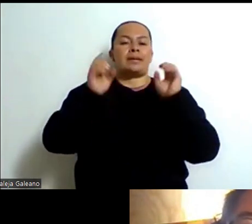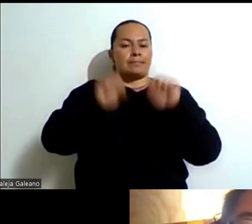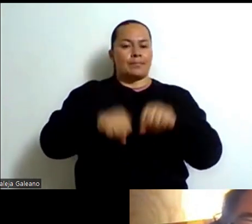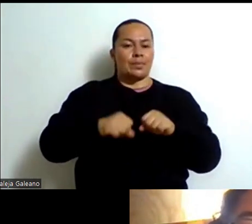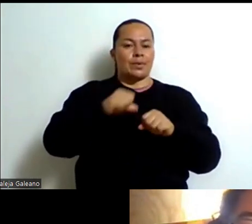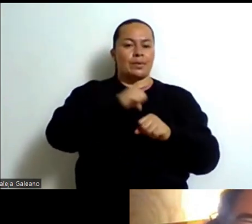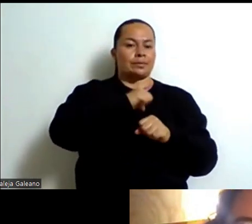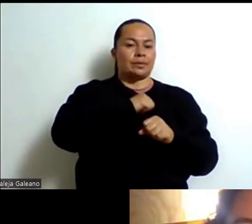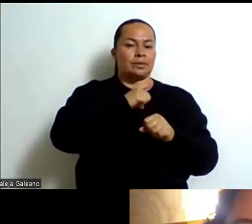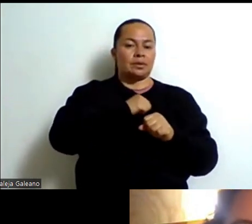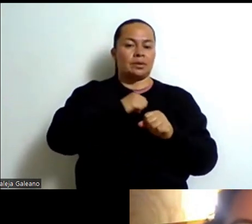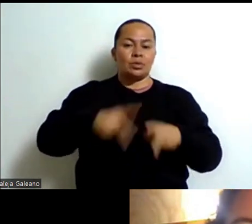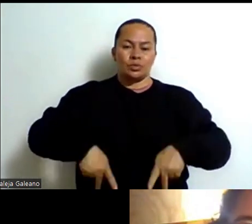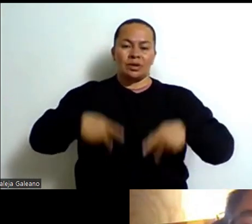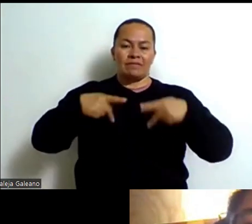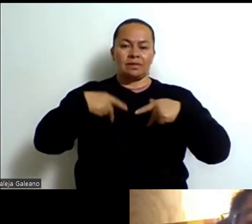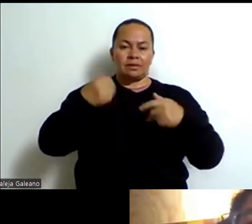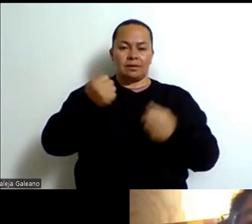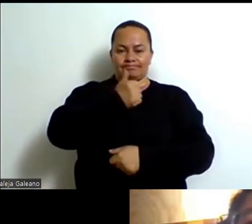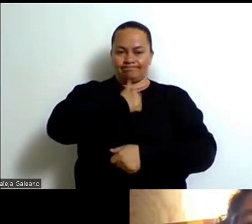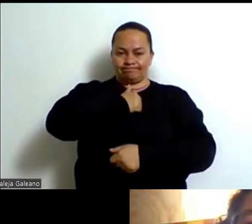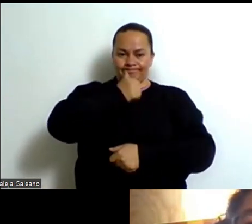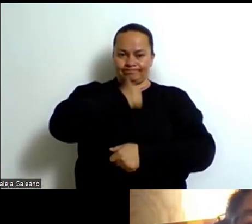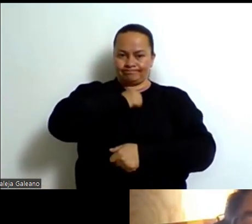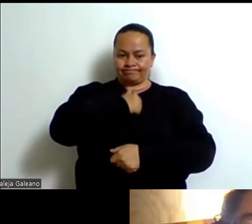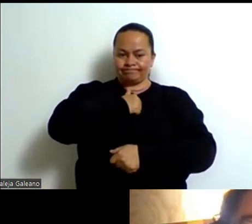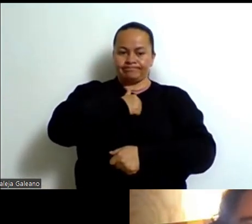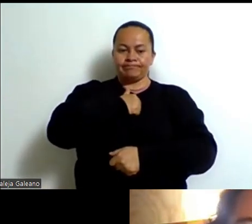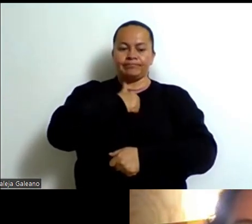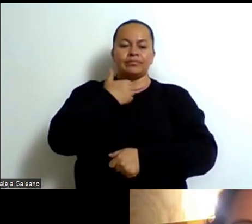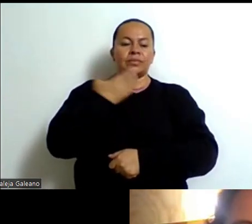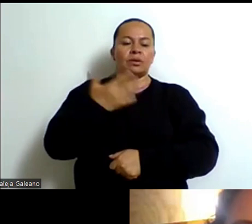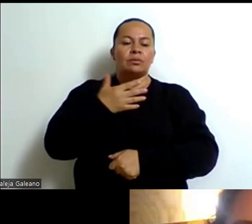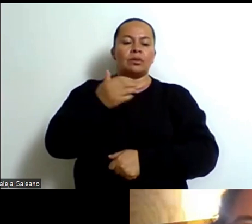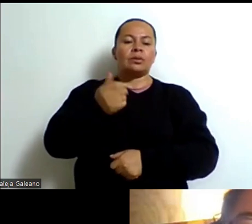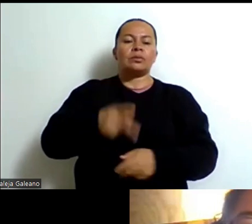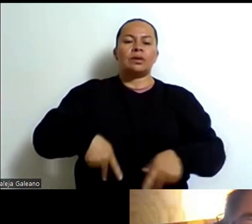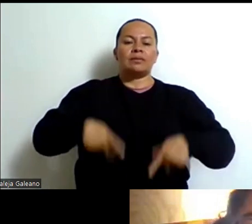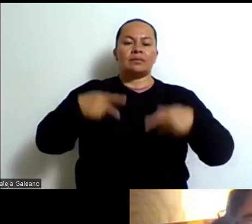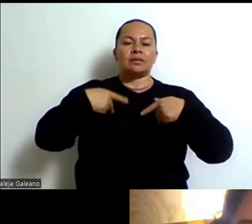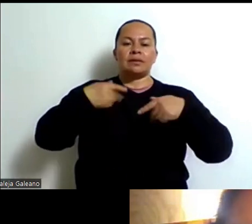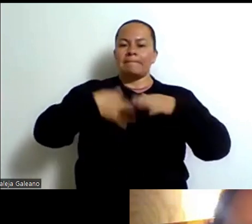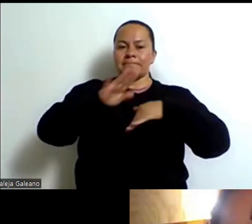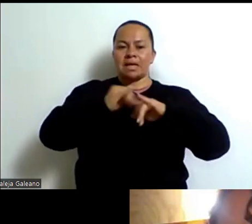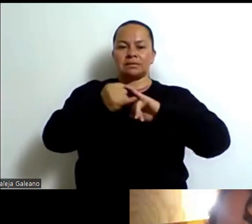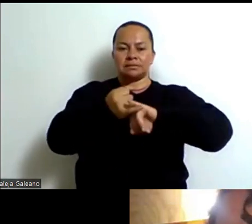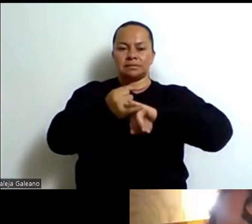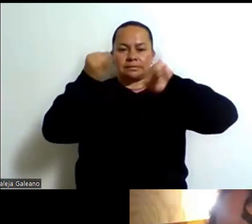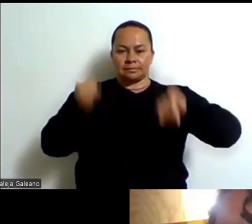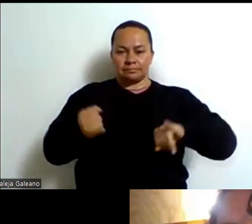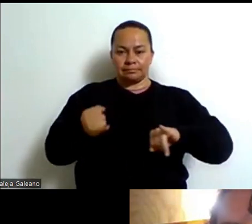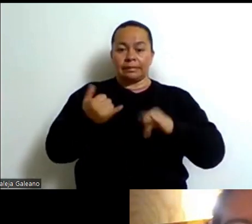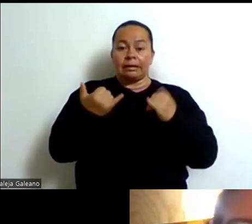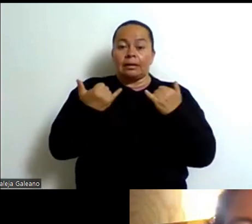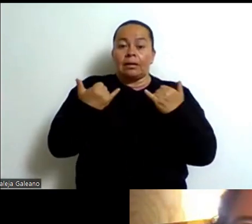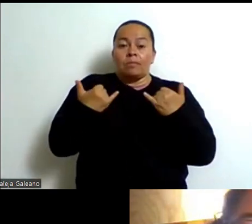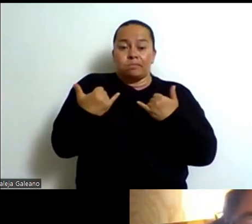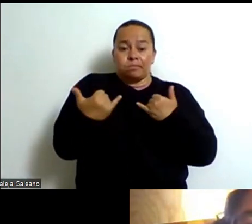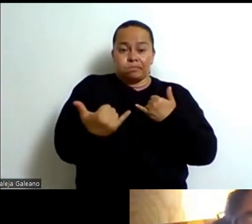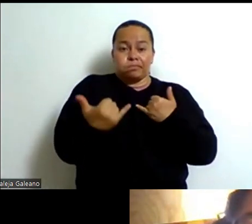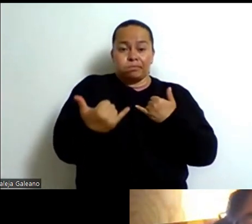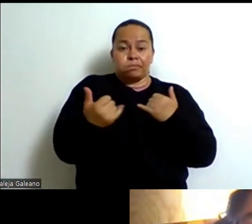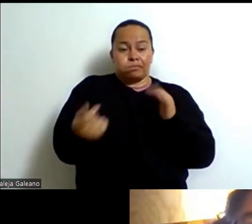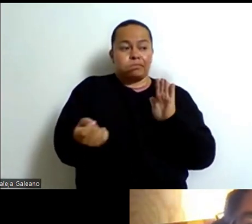una vida más Autónoma sí eh Y una vida más independiente y aquí en este en este